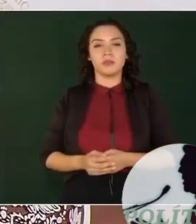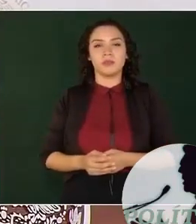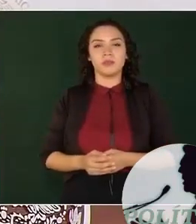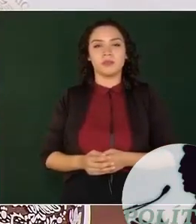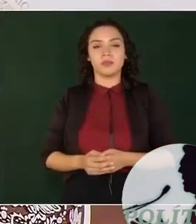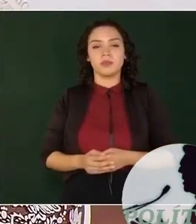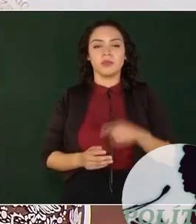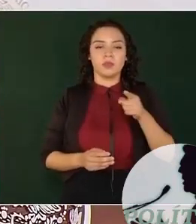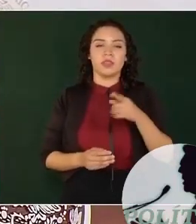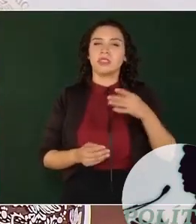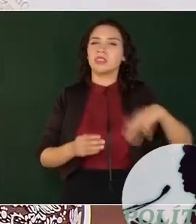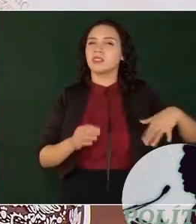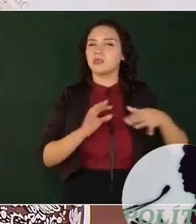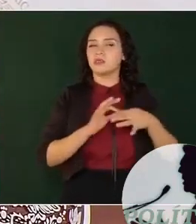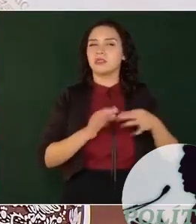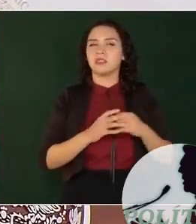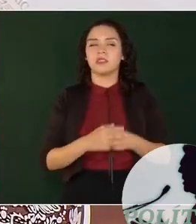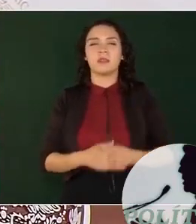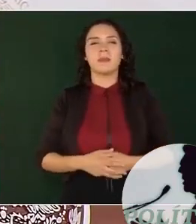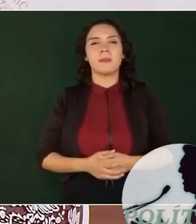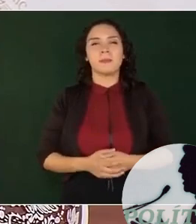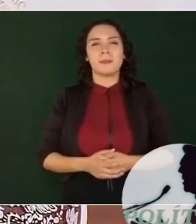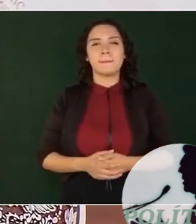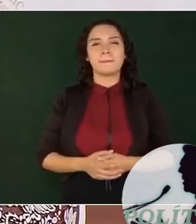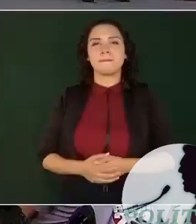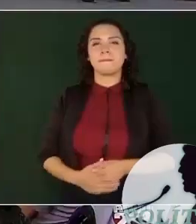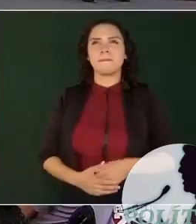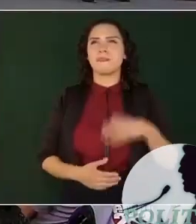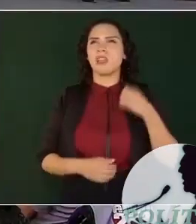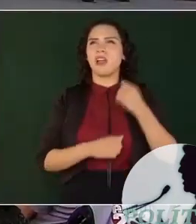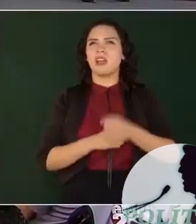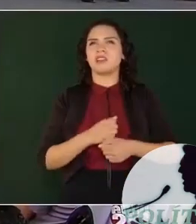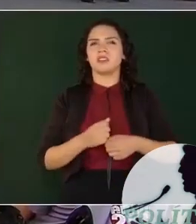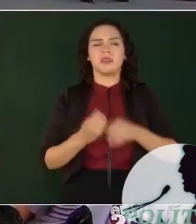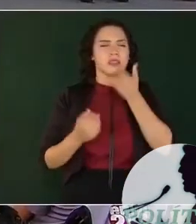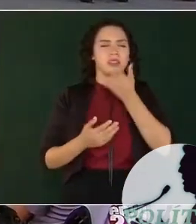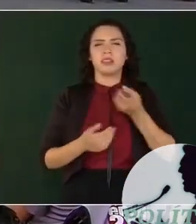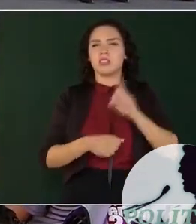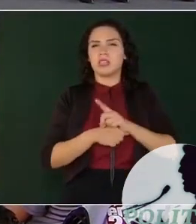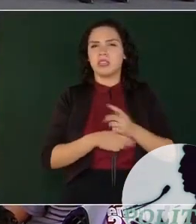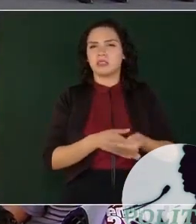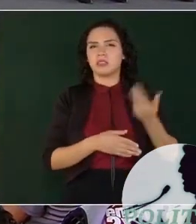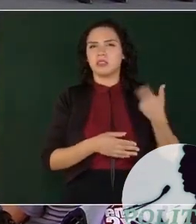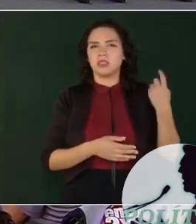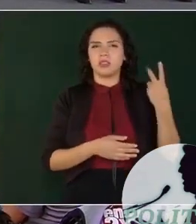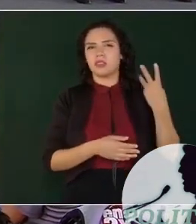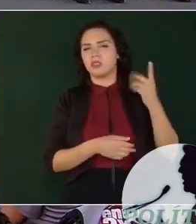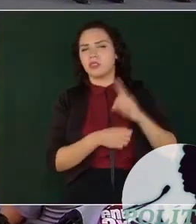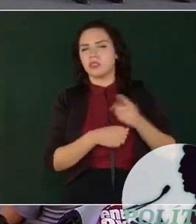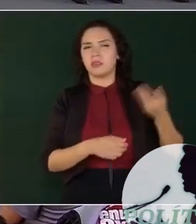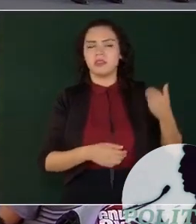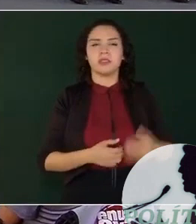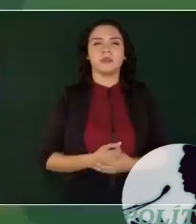un pronunciamiento, creo que de hace dos o tres días, una compañera